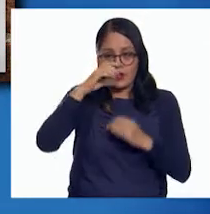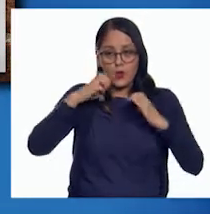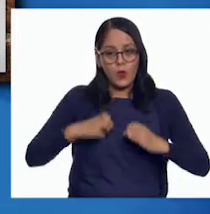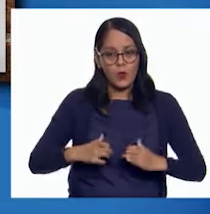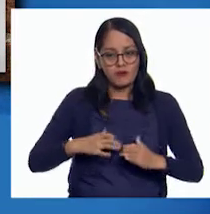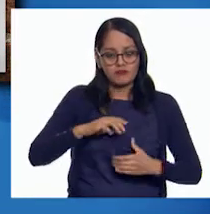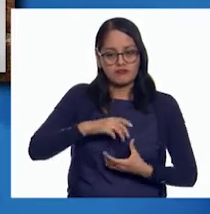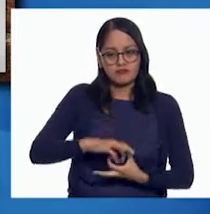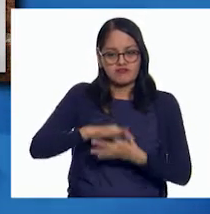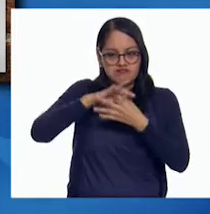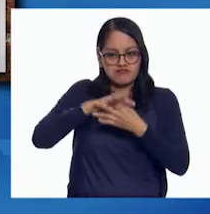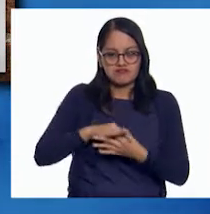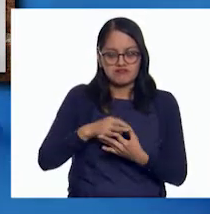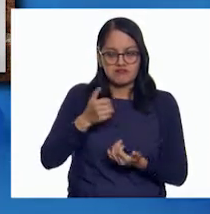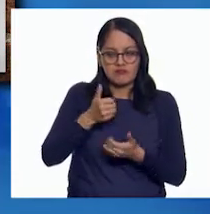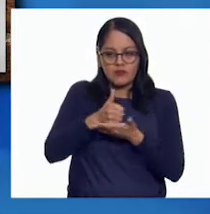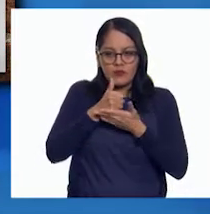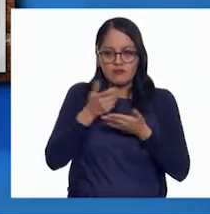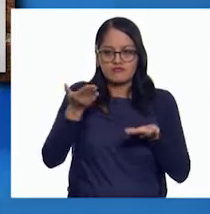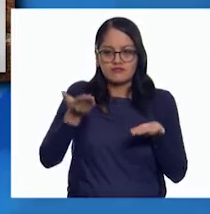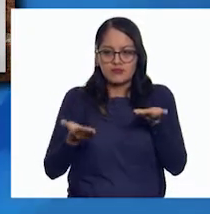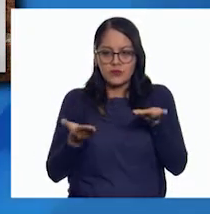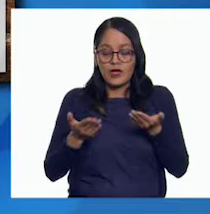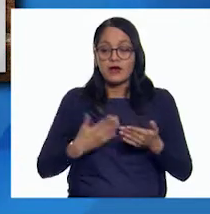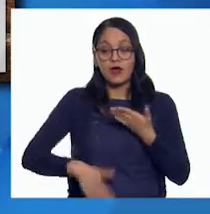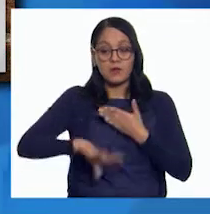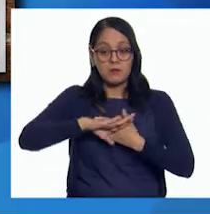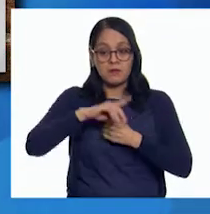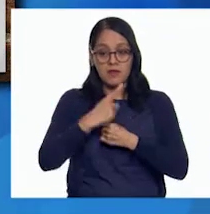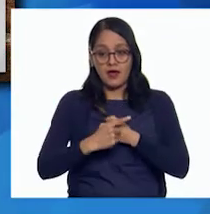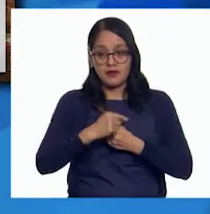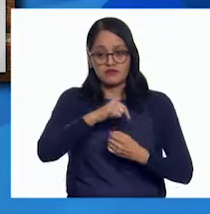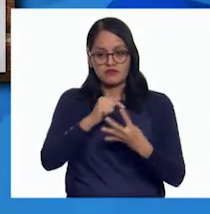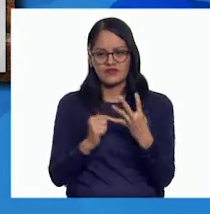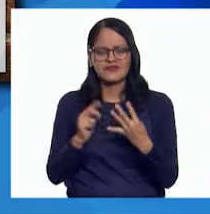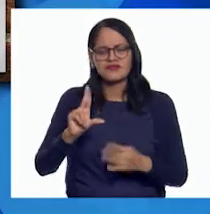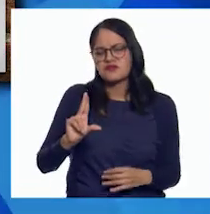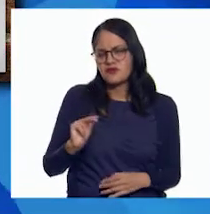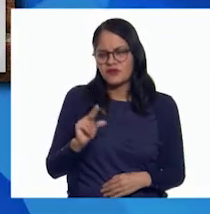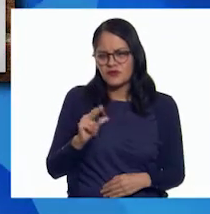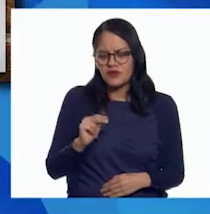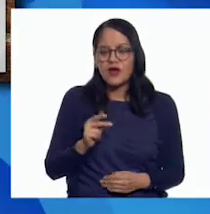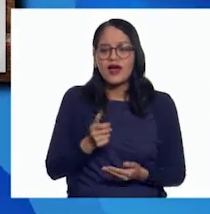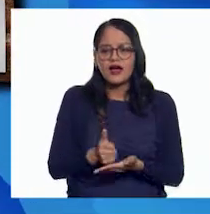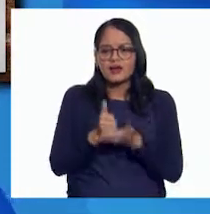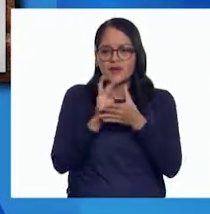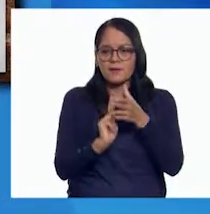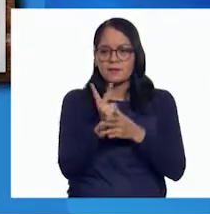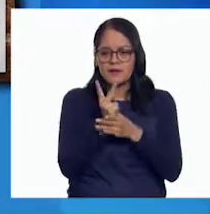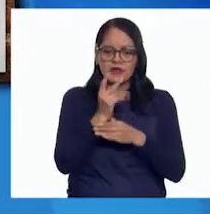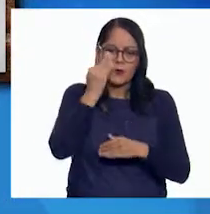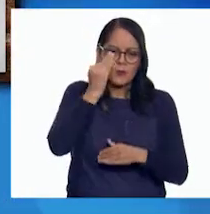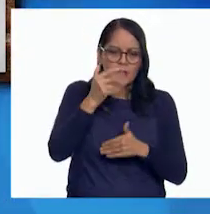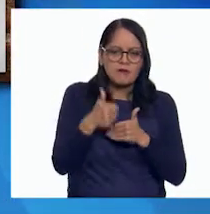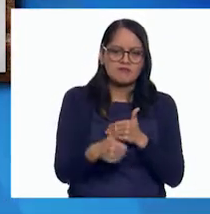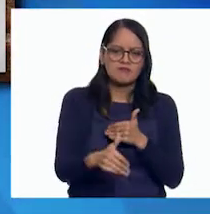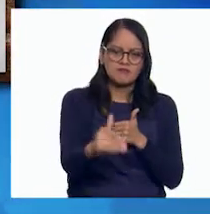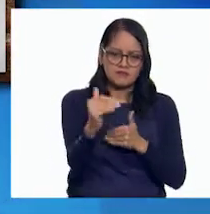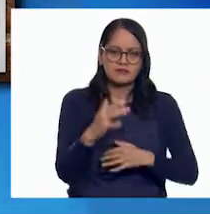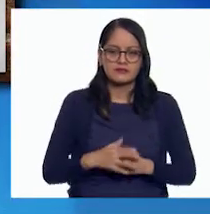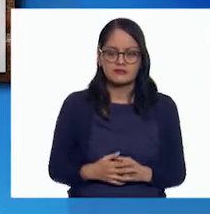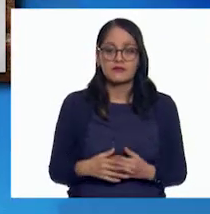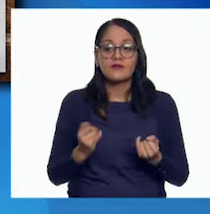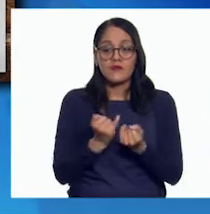organismo y presentan menores efectos secundarios, lo que permite tratamientos más largos. Sirven de complemento